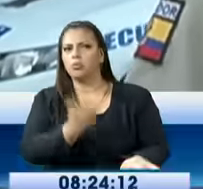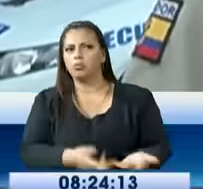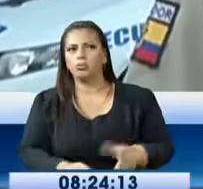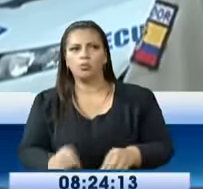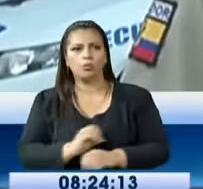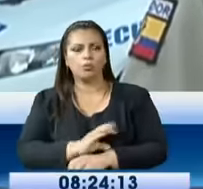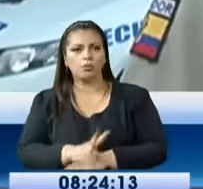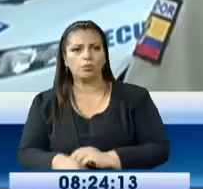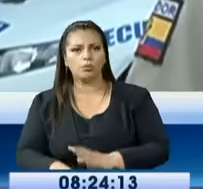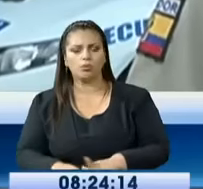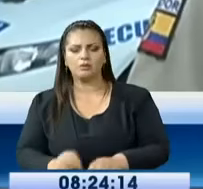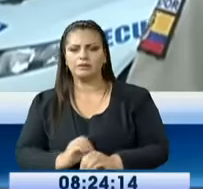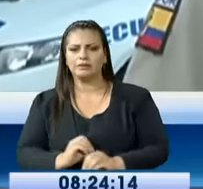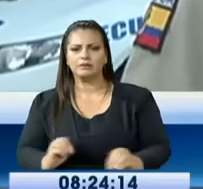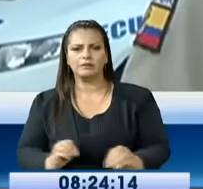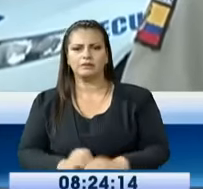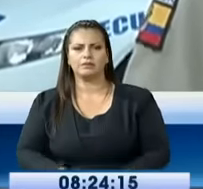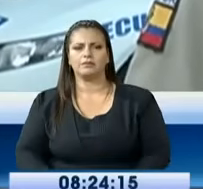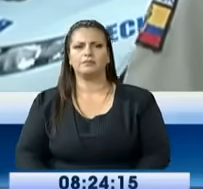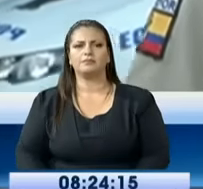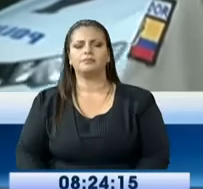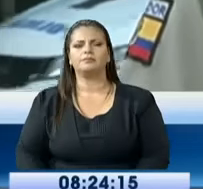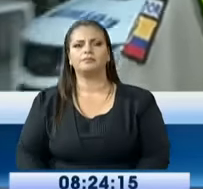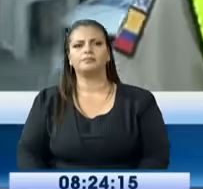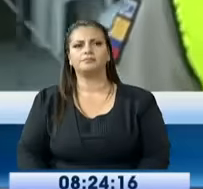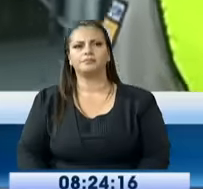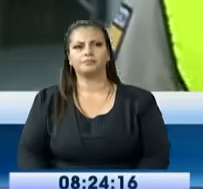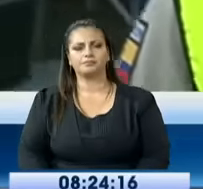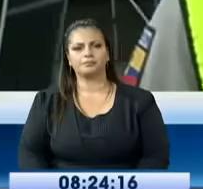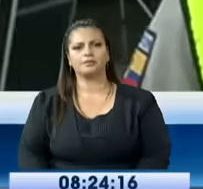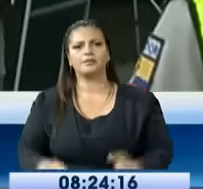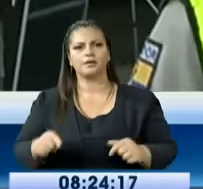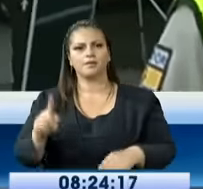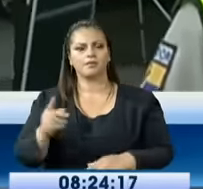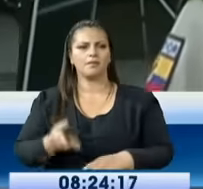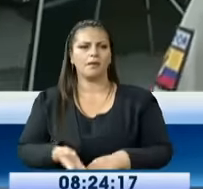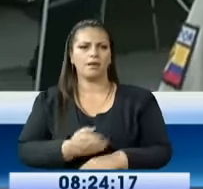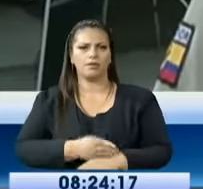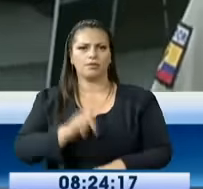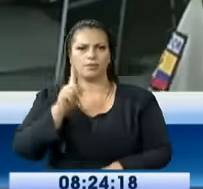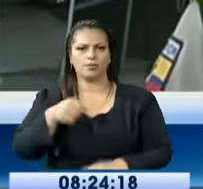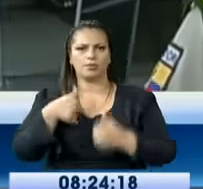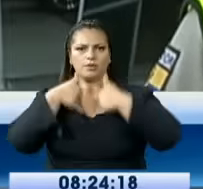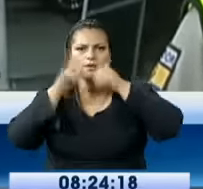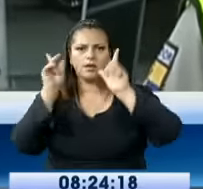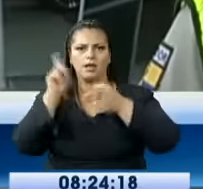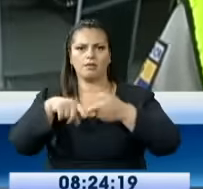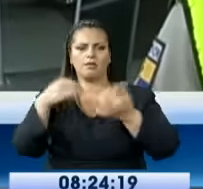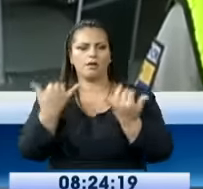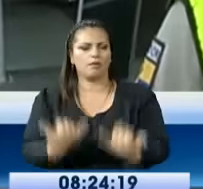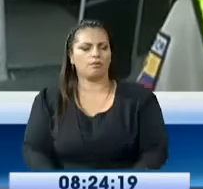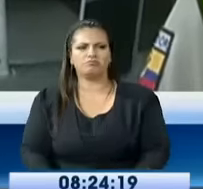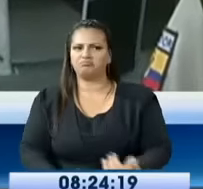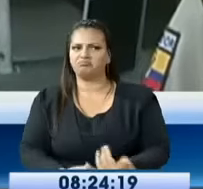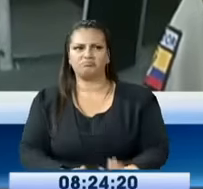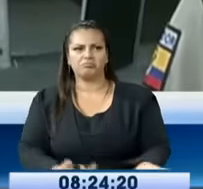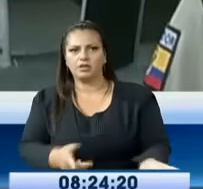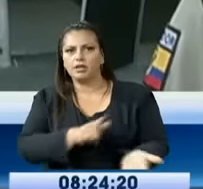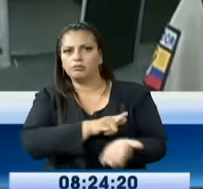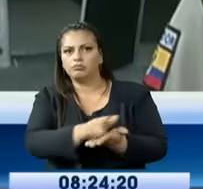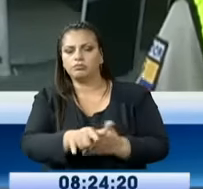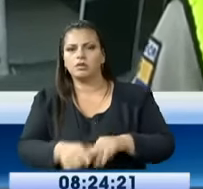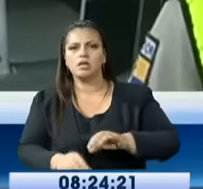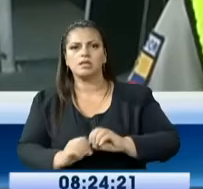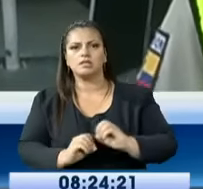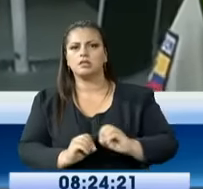la actualidad. Algo que también queremos rescatar es de que la comunidad, al ver este programa, también es solicitado a